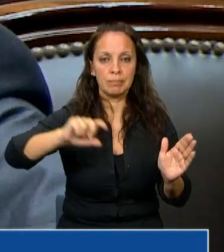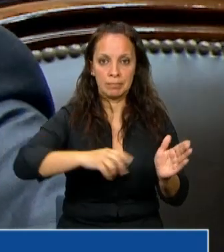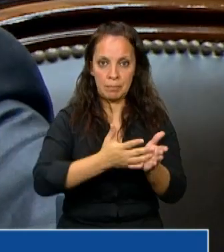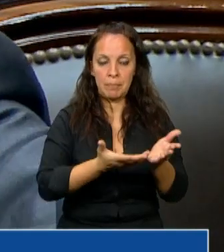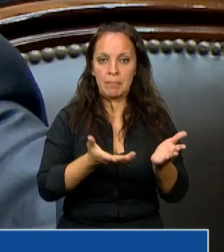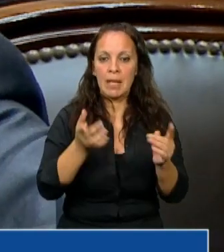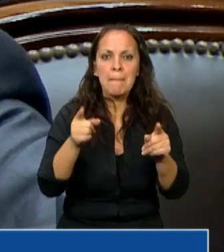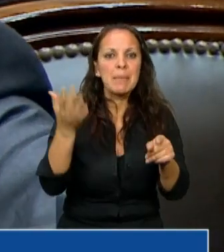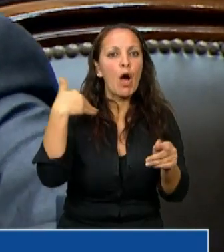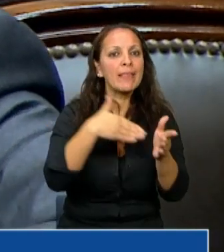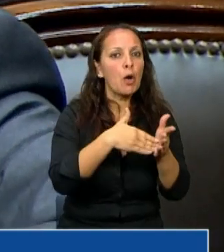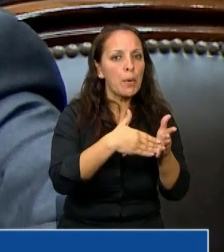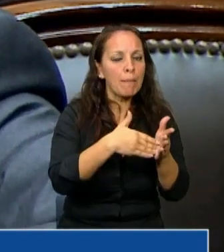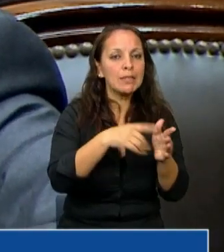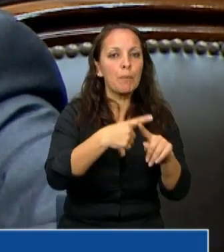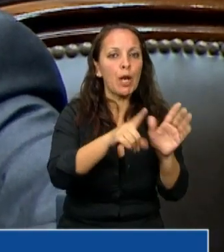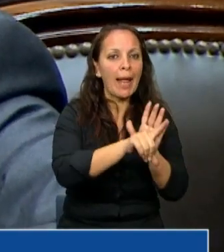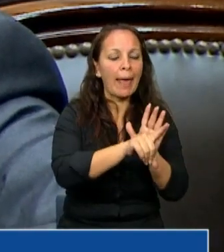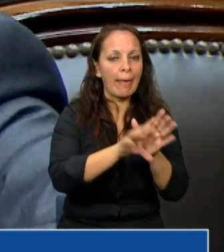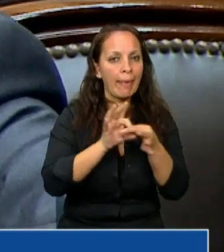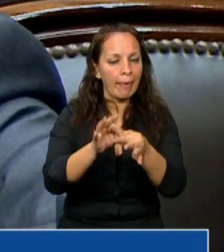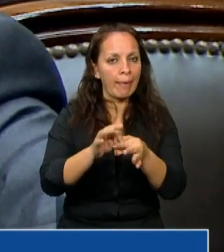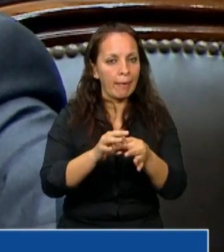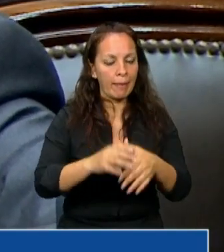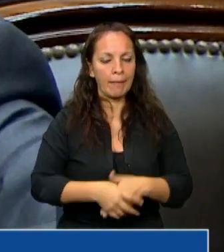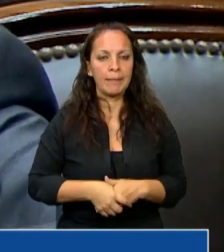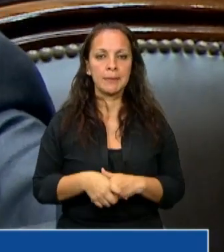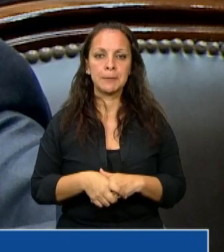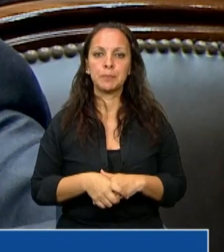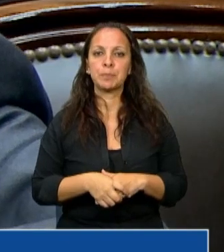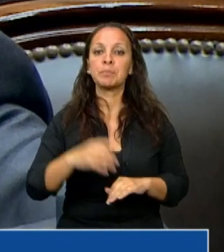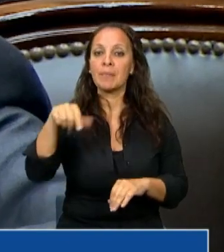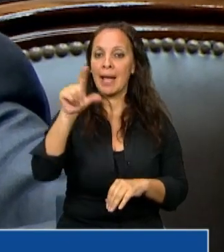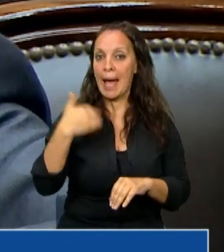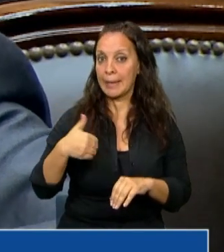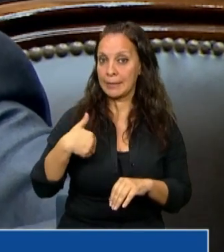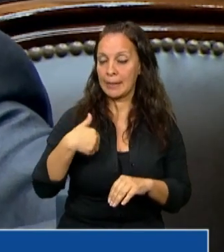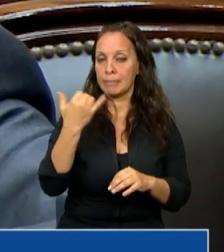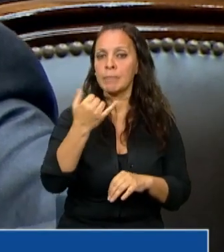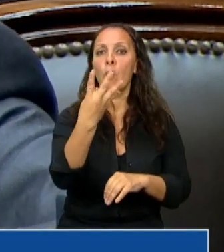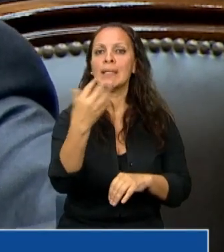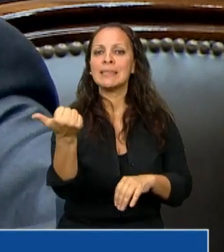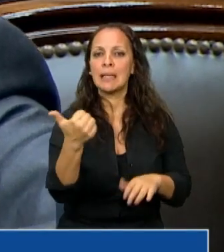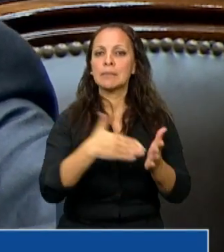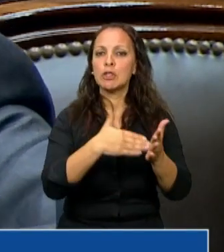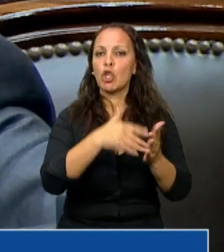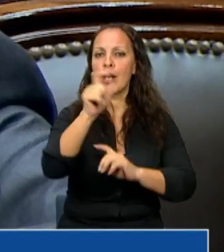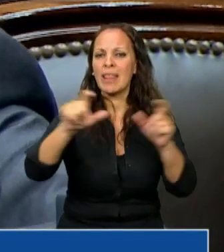hemos comprometido por ley con el Fondo Monetario. Este país tiene 46 millones de personas